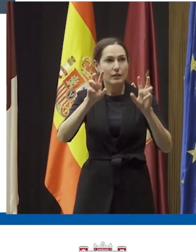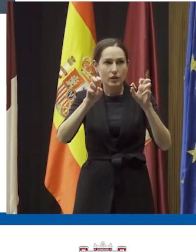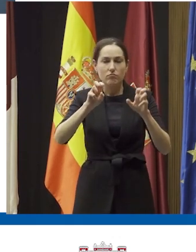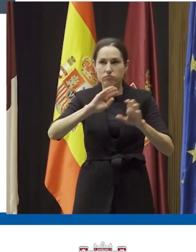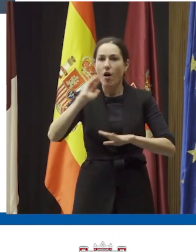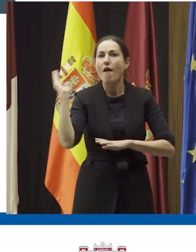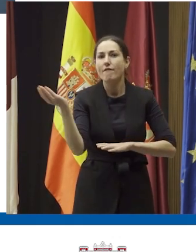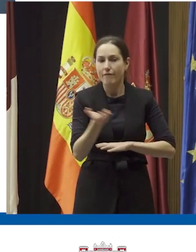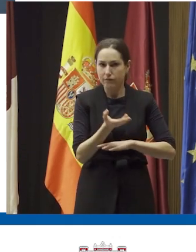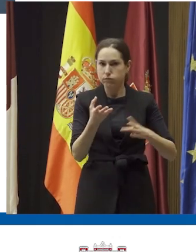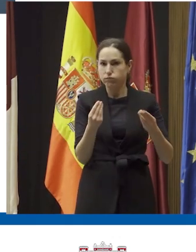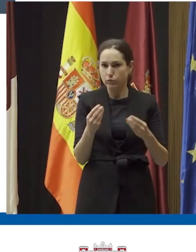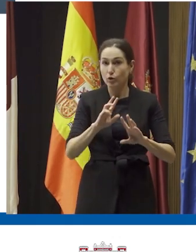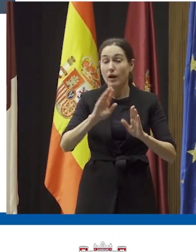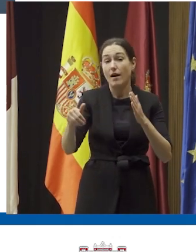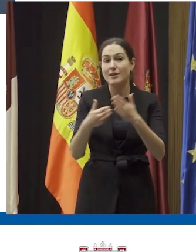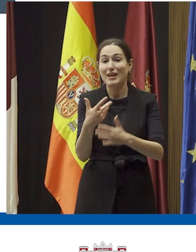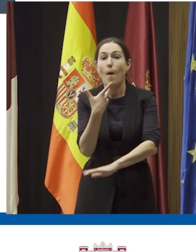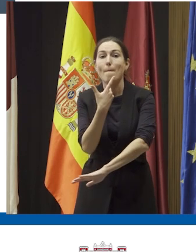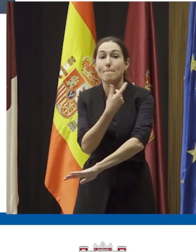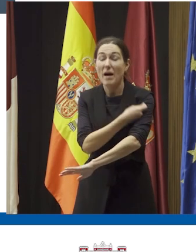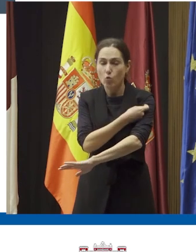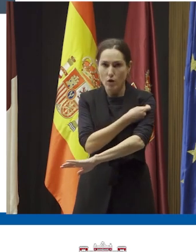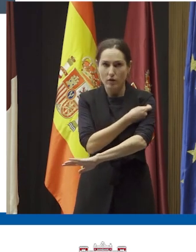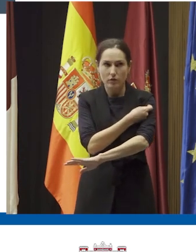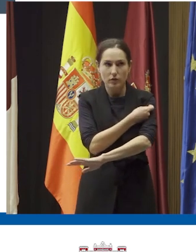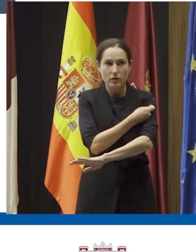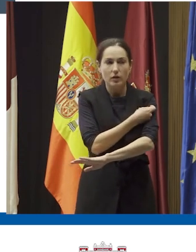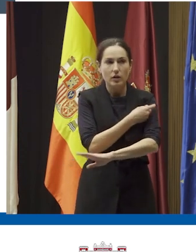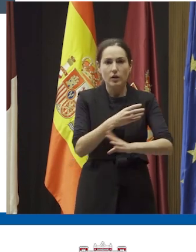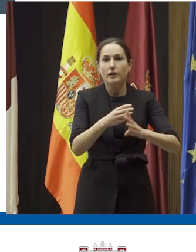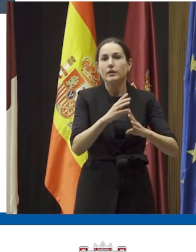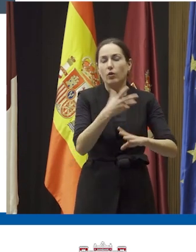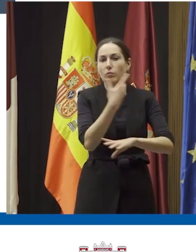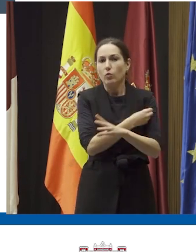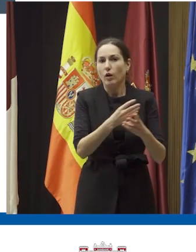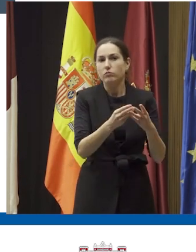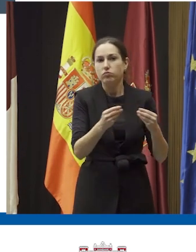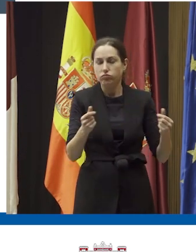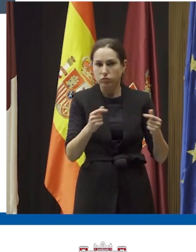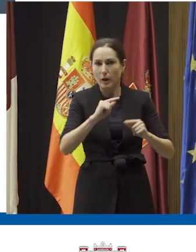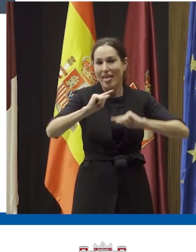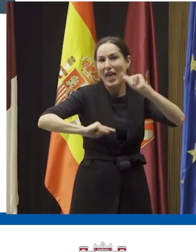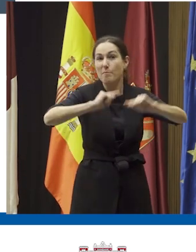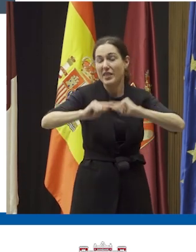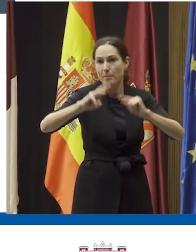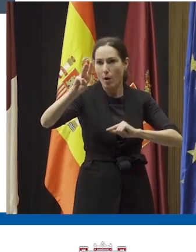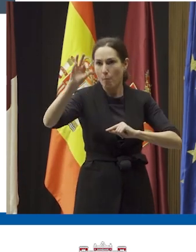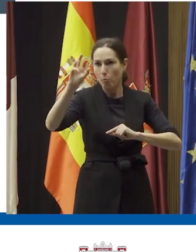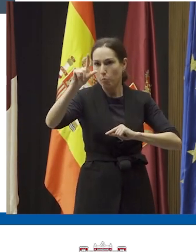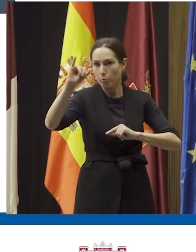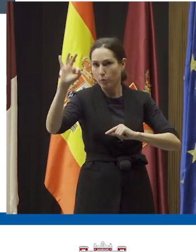un tiempo también inoportuno. Tampoco se avisó de que iba a haber una epidemia de poliomielitis, y eso